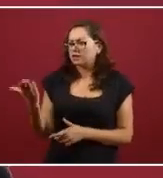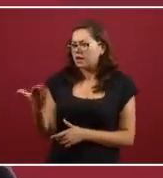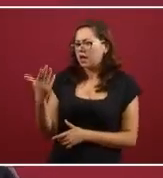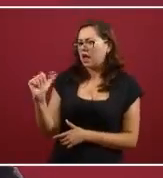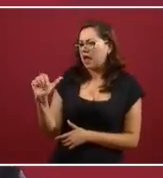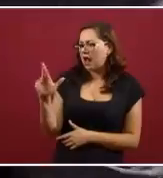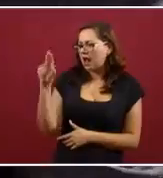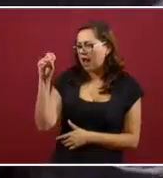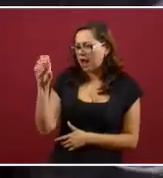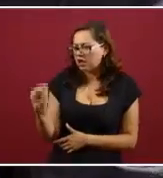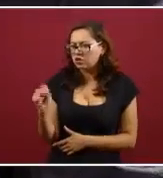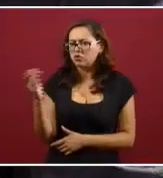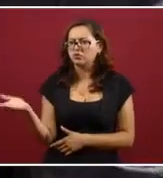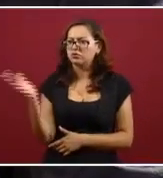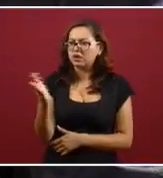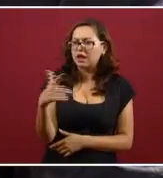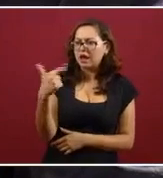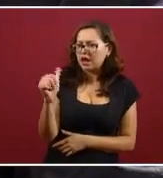Germán,